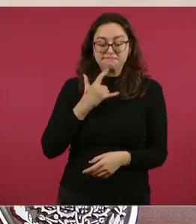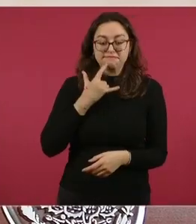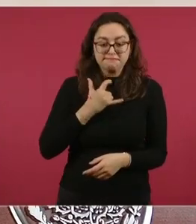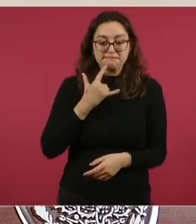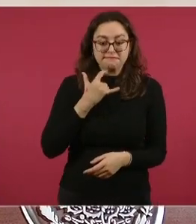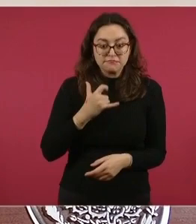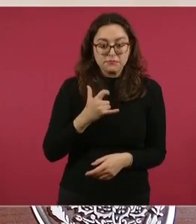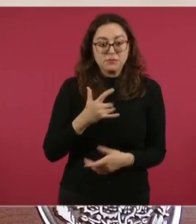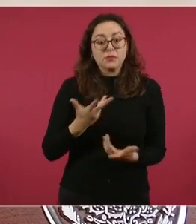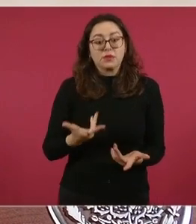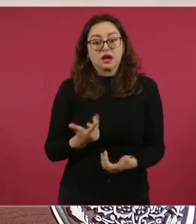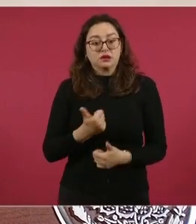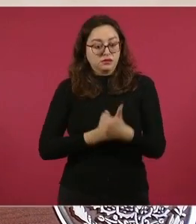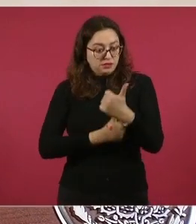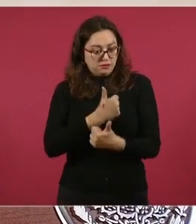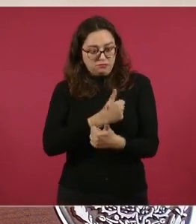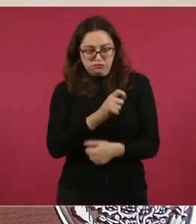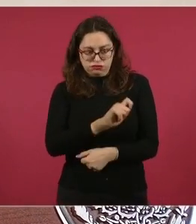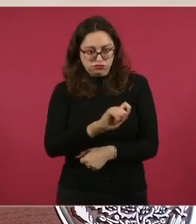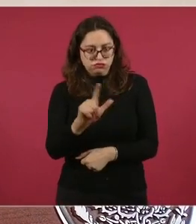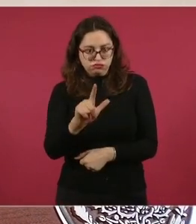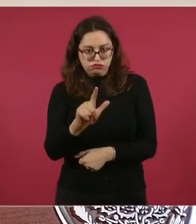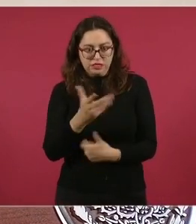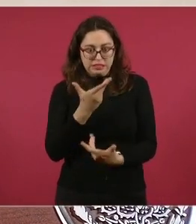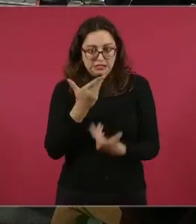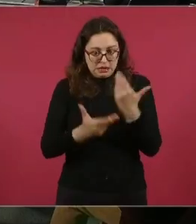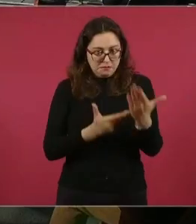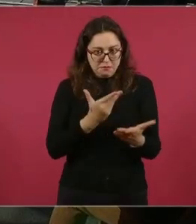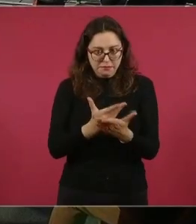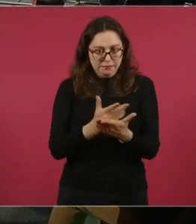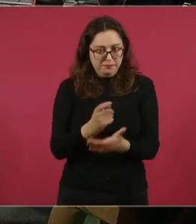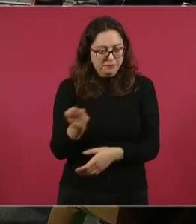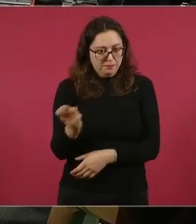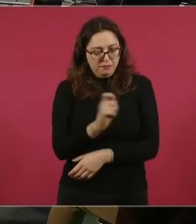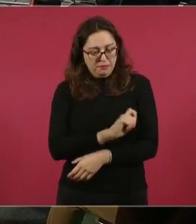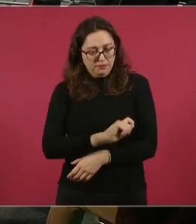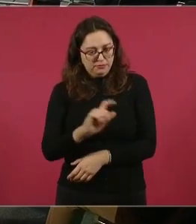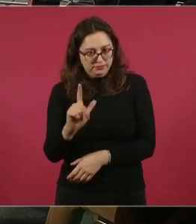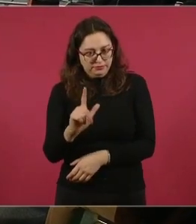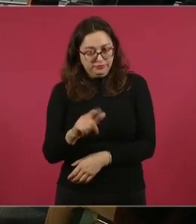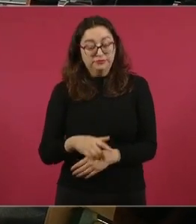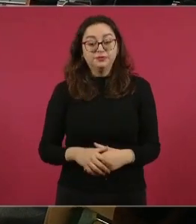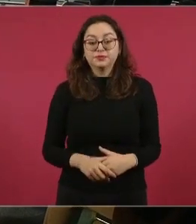pues una carrera profesional o un servicio.